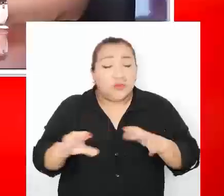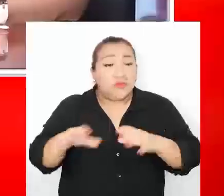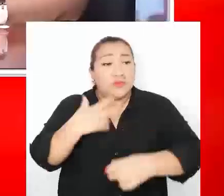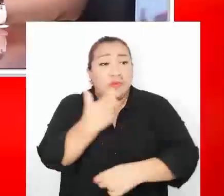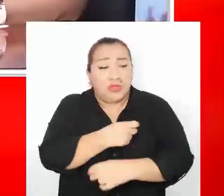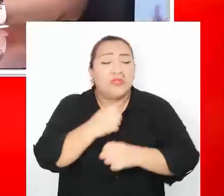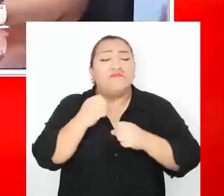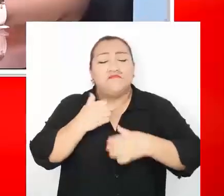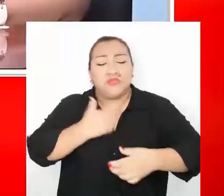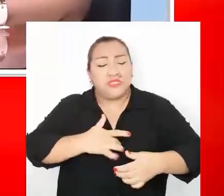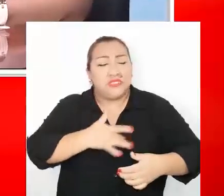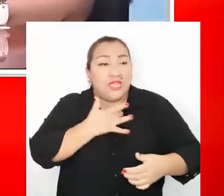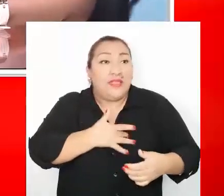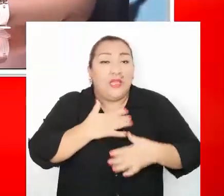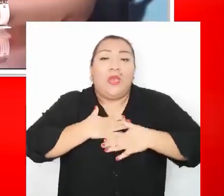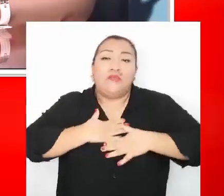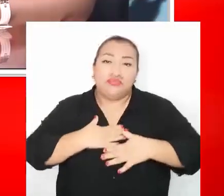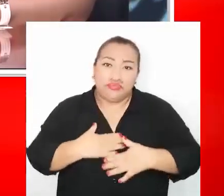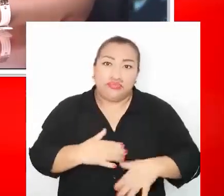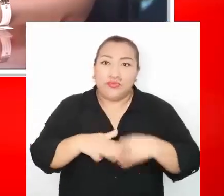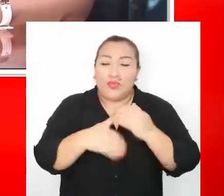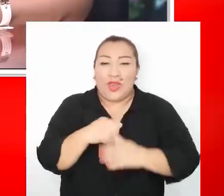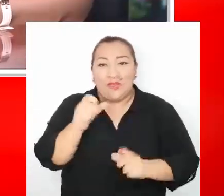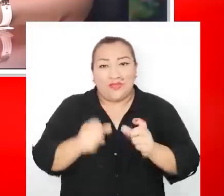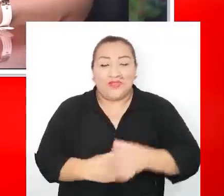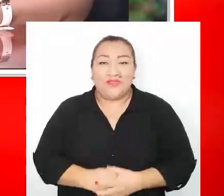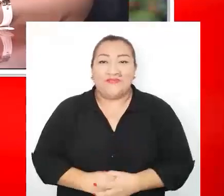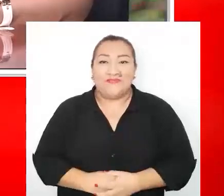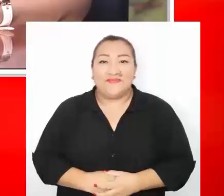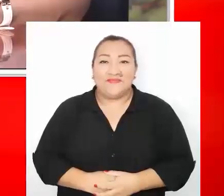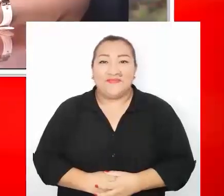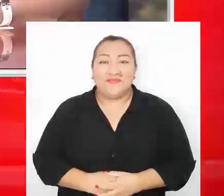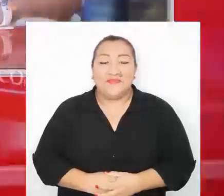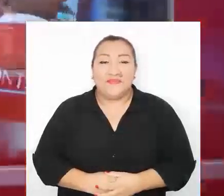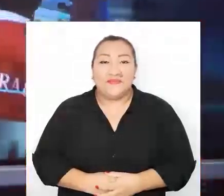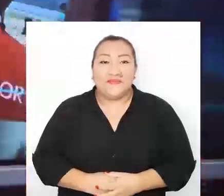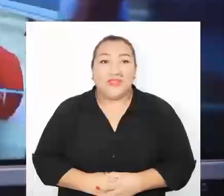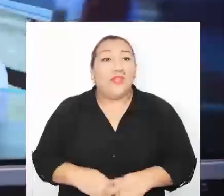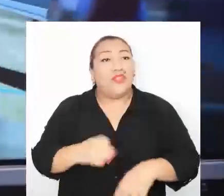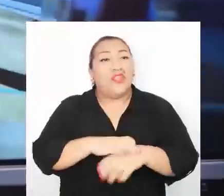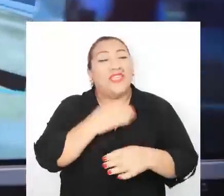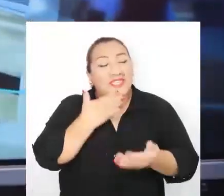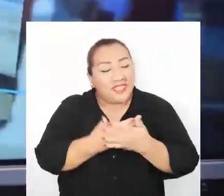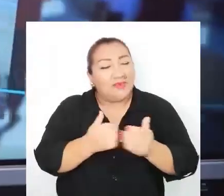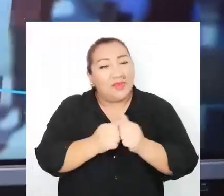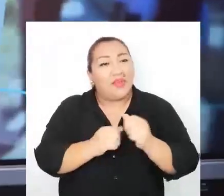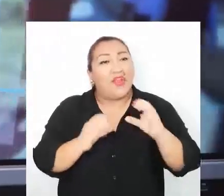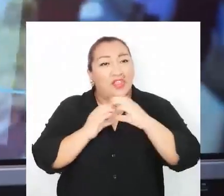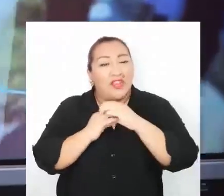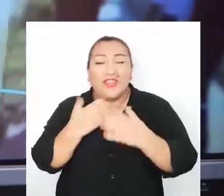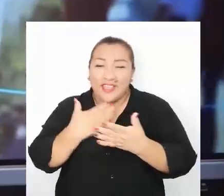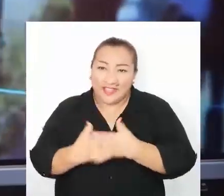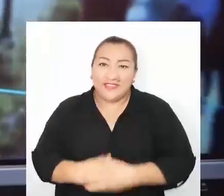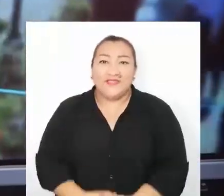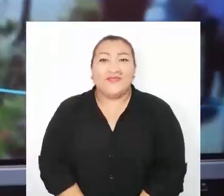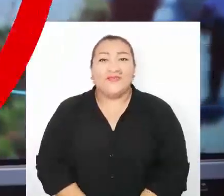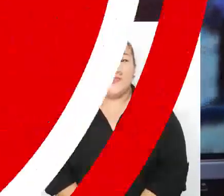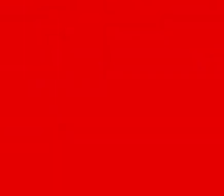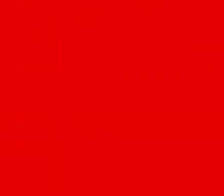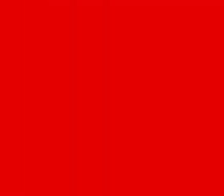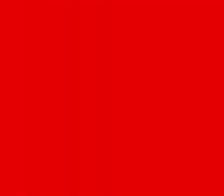país. Doctora Suárez, muchísimas gracias por acompañarnos en Contraloría TV. A ti, muchas gracias. Quédense con nosotros, regresamos después de una